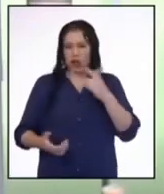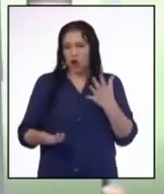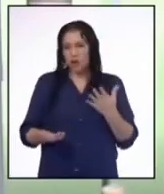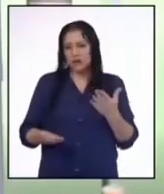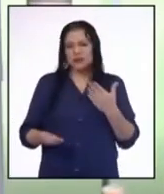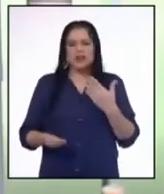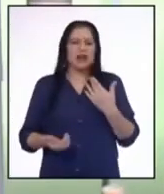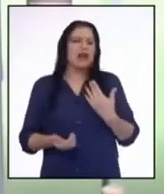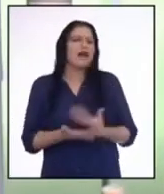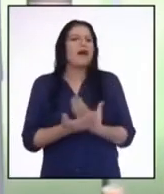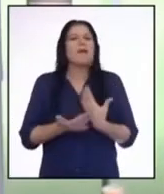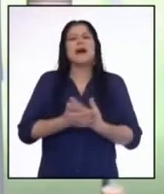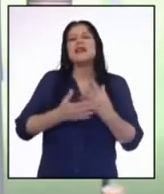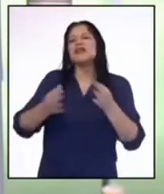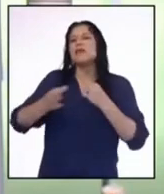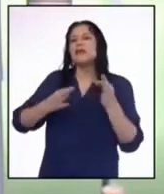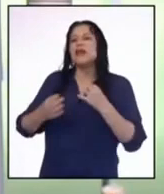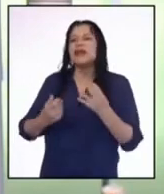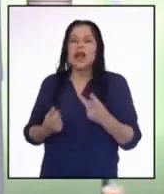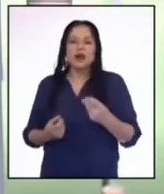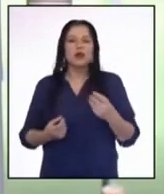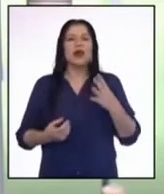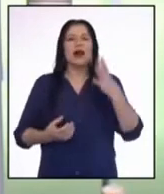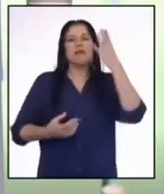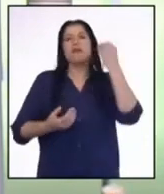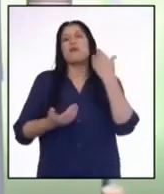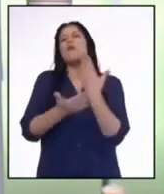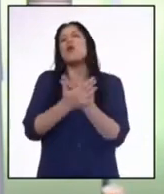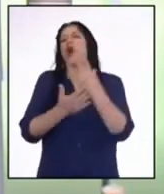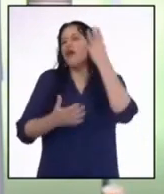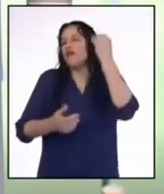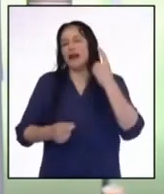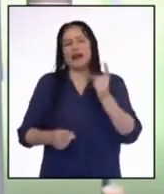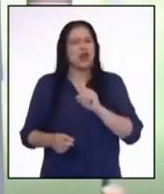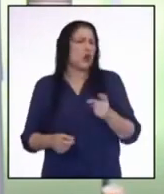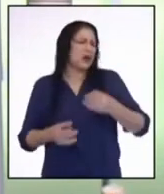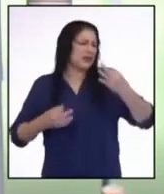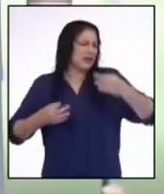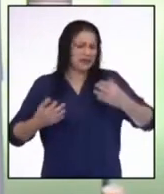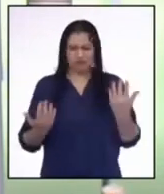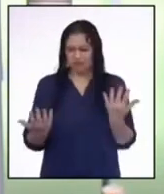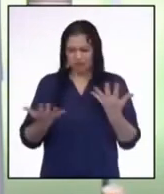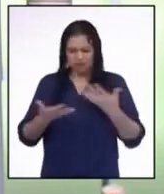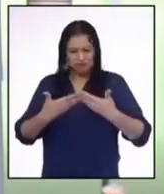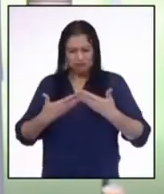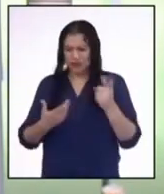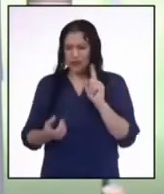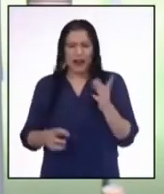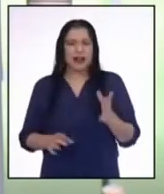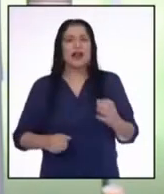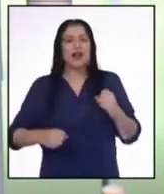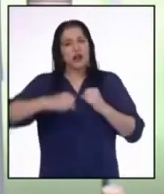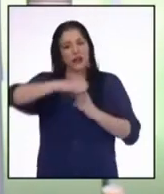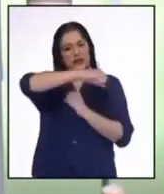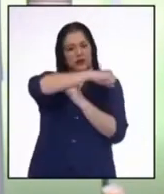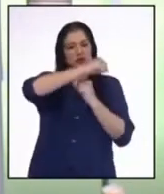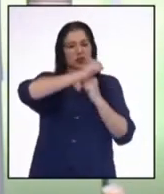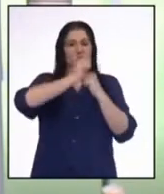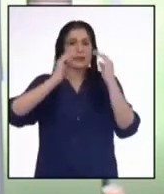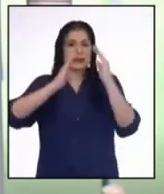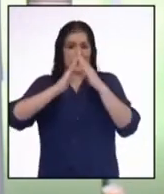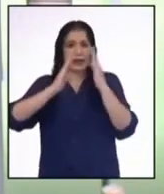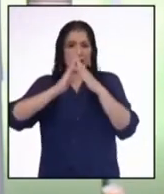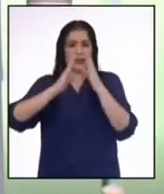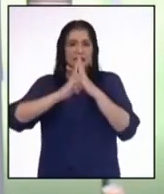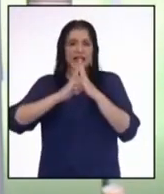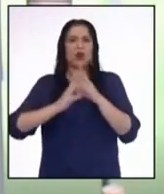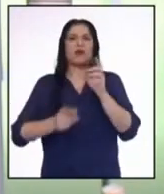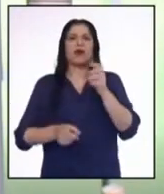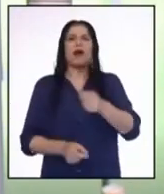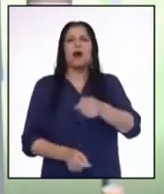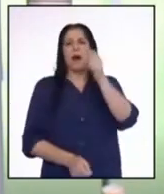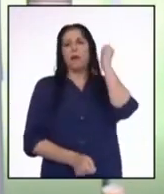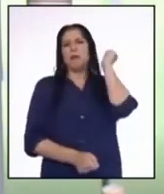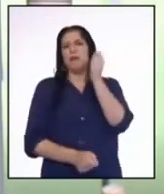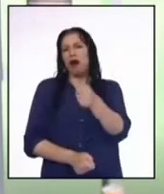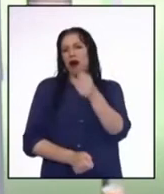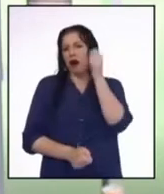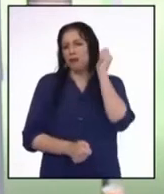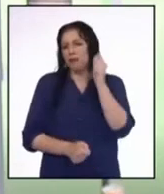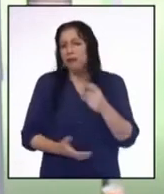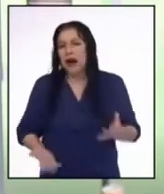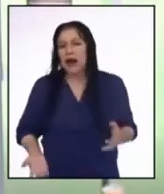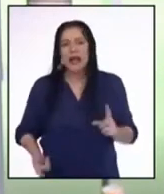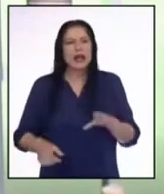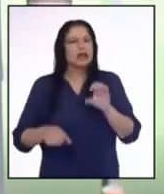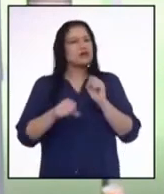basa en un experimento que no se ajusta a la realidad de un sismo, donde las estructuras de las columnas de las casas fueron destruidas con martillos